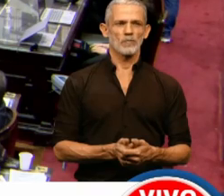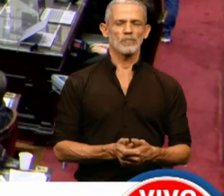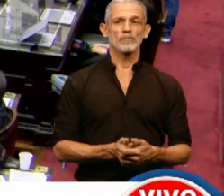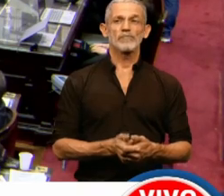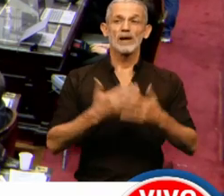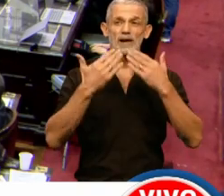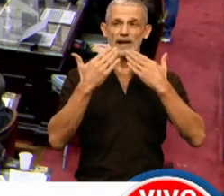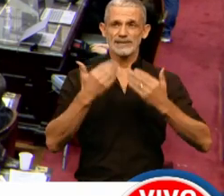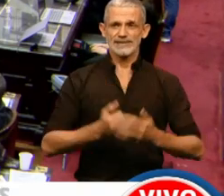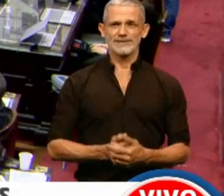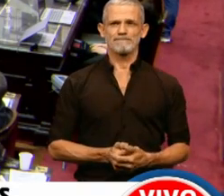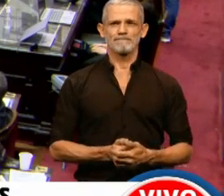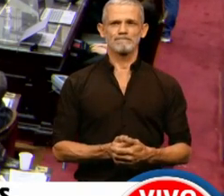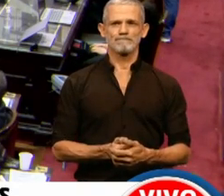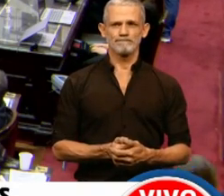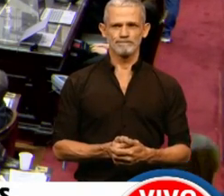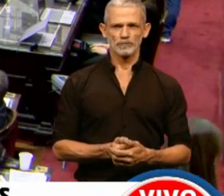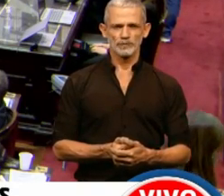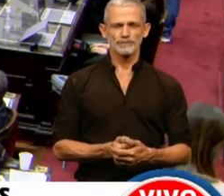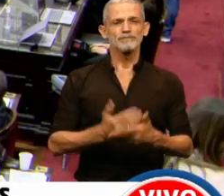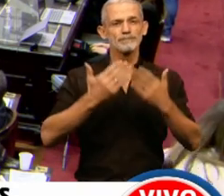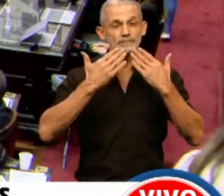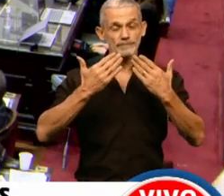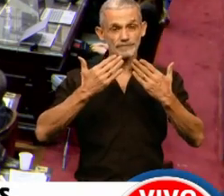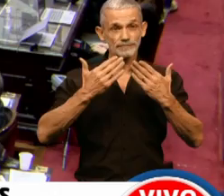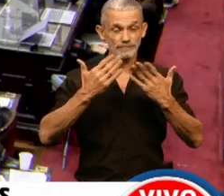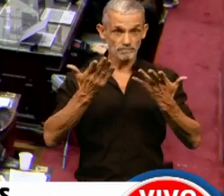gracias gracias